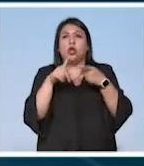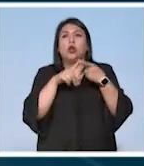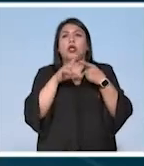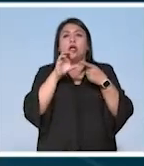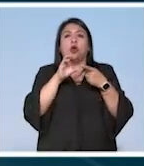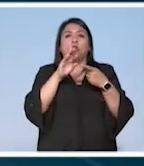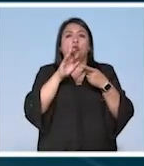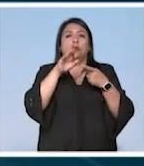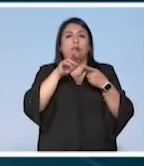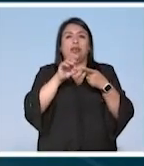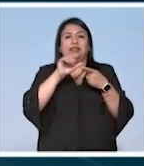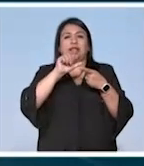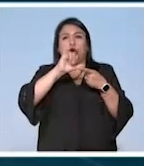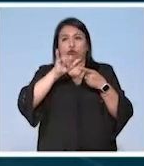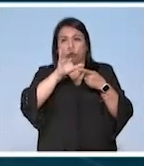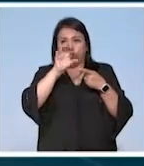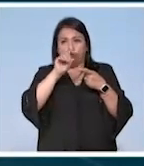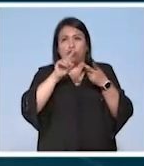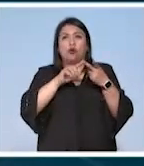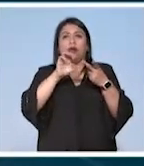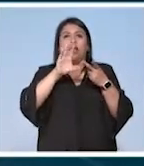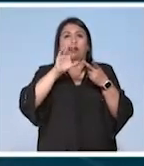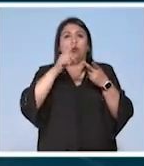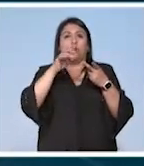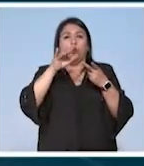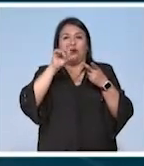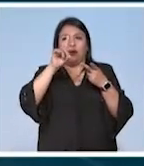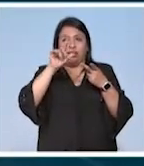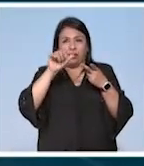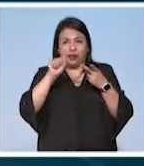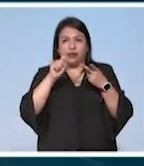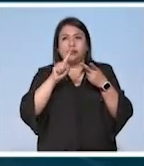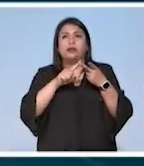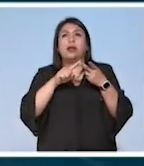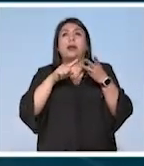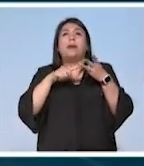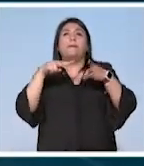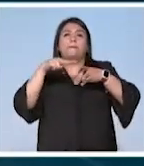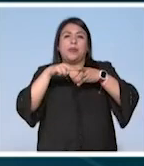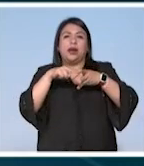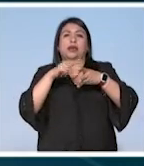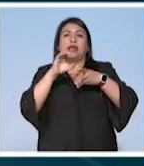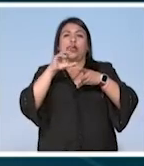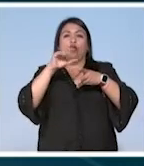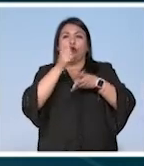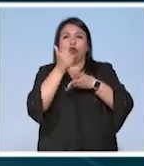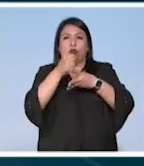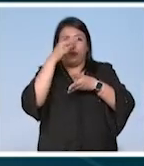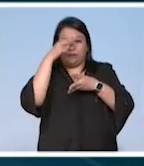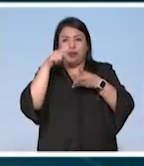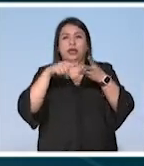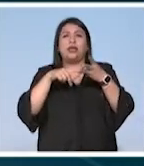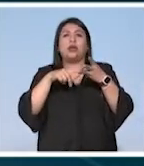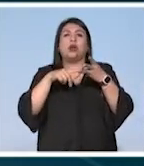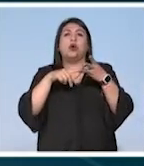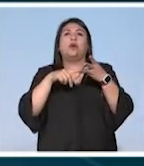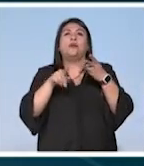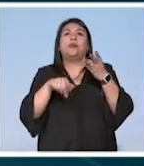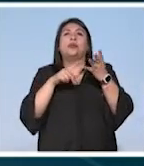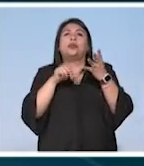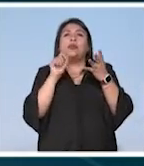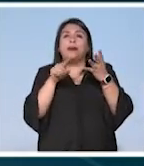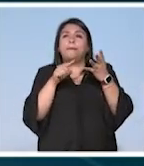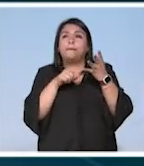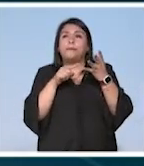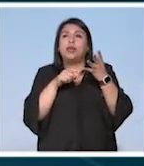del Ajusco, tenemos ecoguardas y Parque Ecológico de la Ciudad de México en lo que es el Ajusco Medio, y